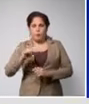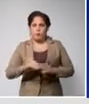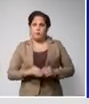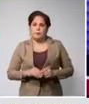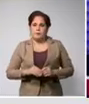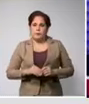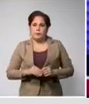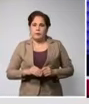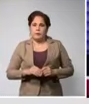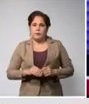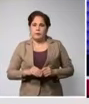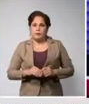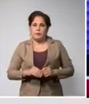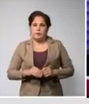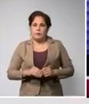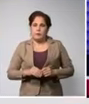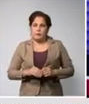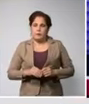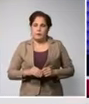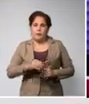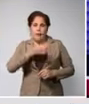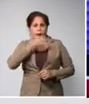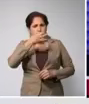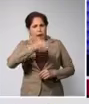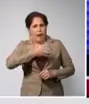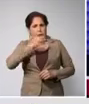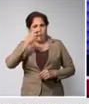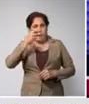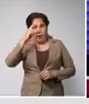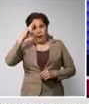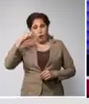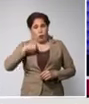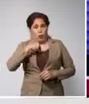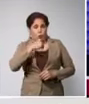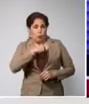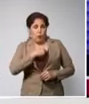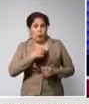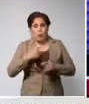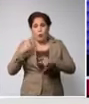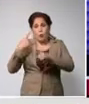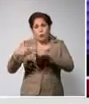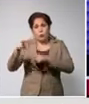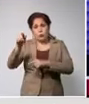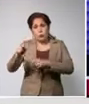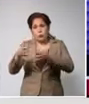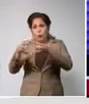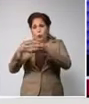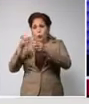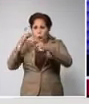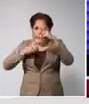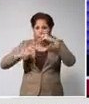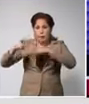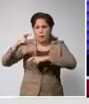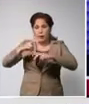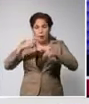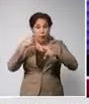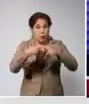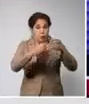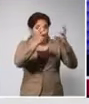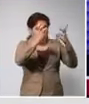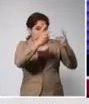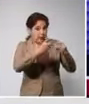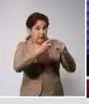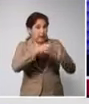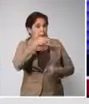forma nos comentaba el doctor Guinovar que según estos pronósticos se pronosticaba